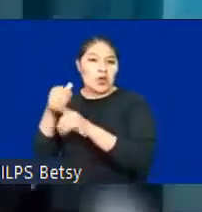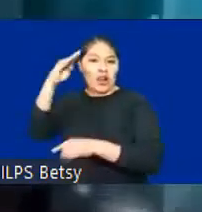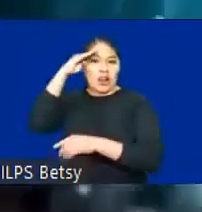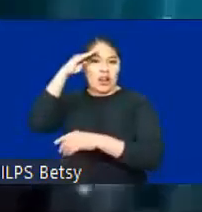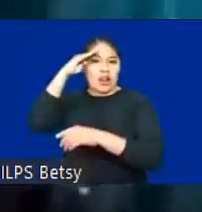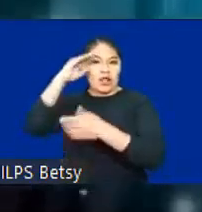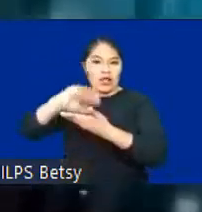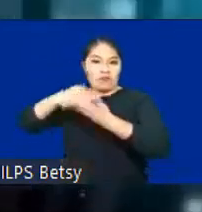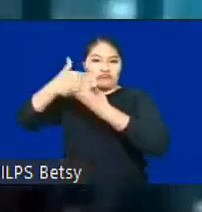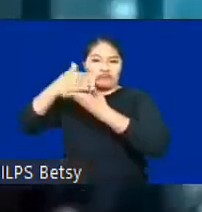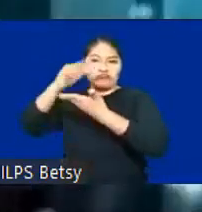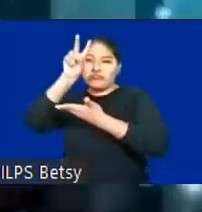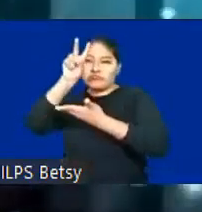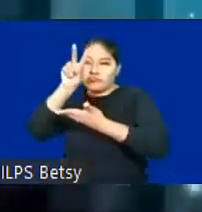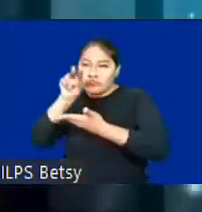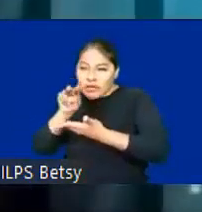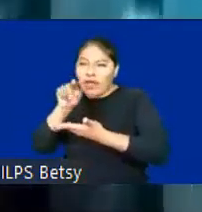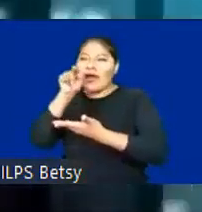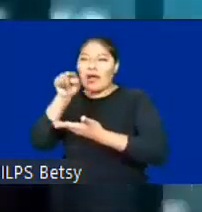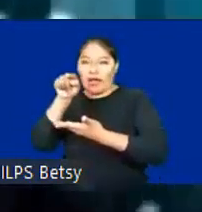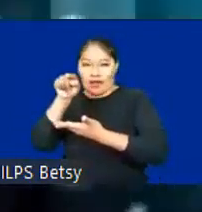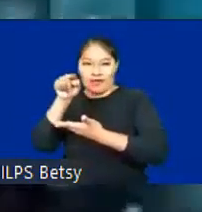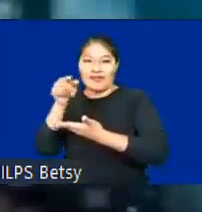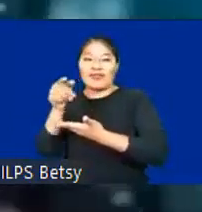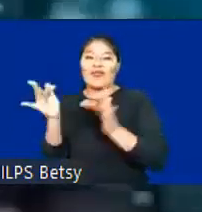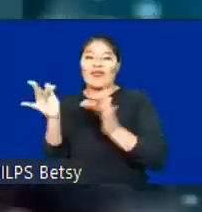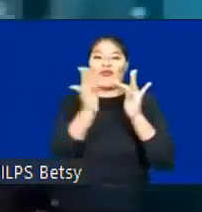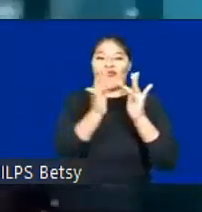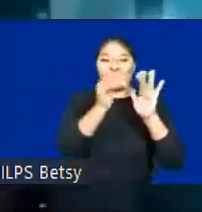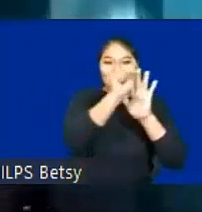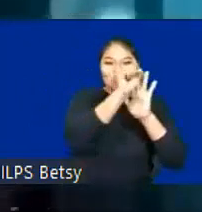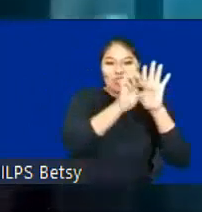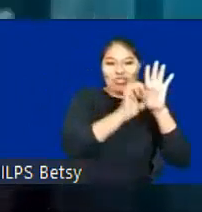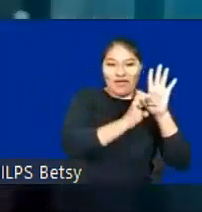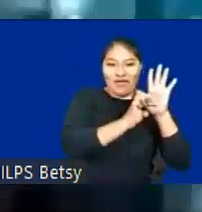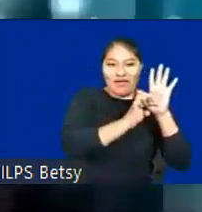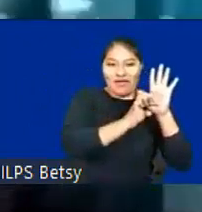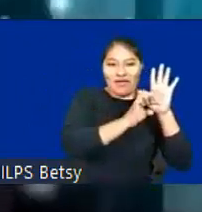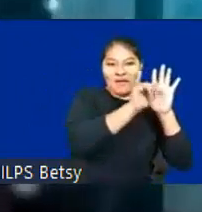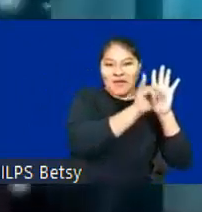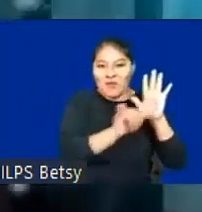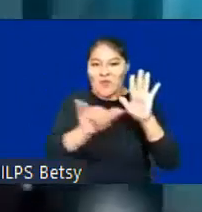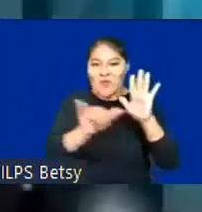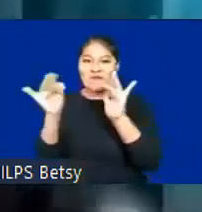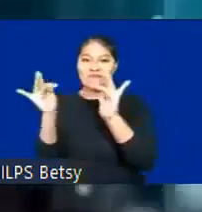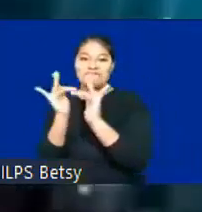de los vehículos que ya cuentan con una tarjeta de identificación vehicular electrónica. También tiene